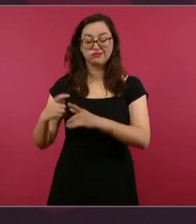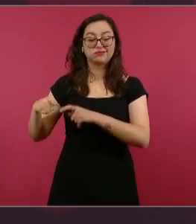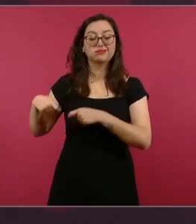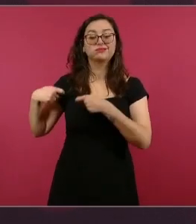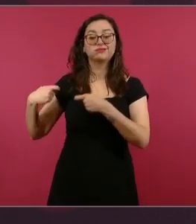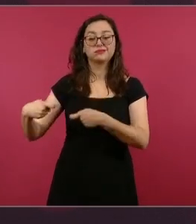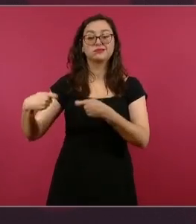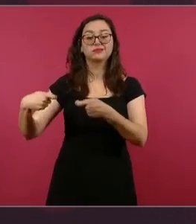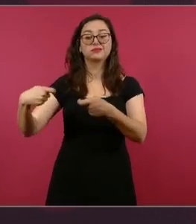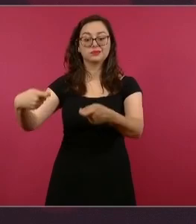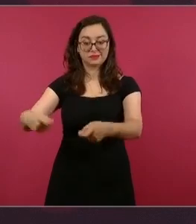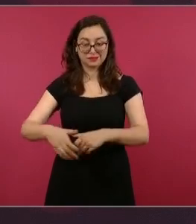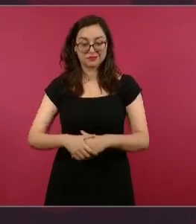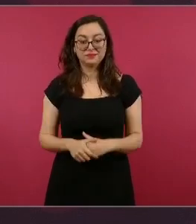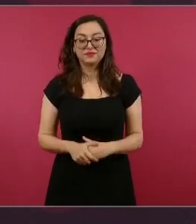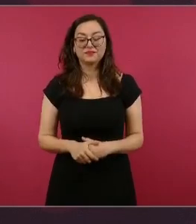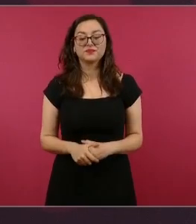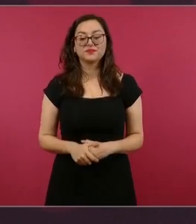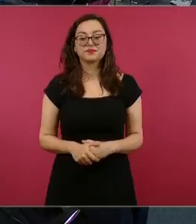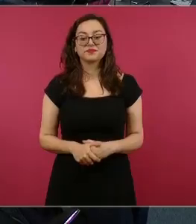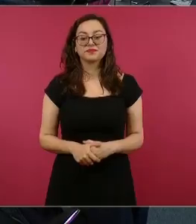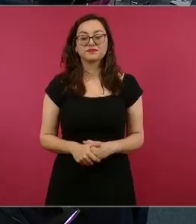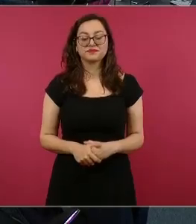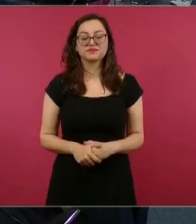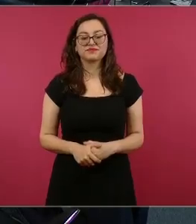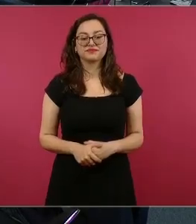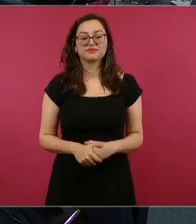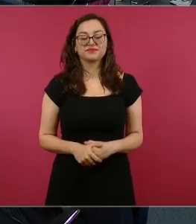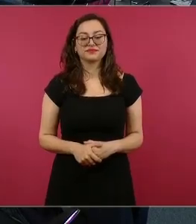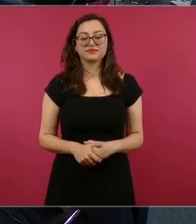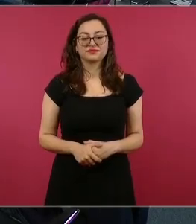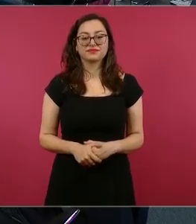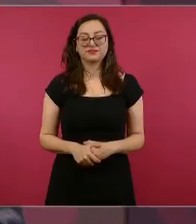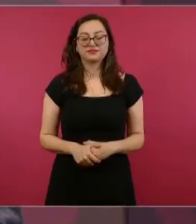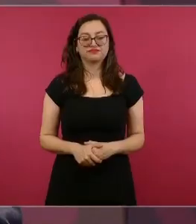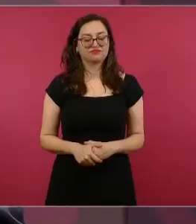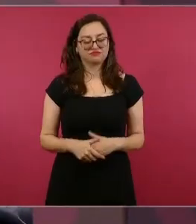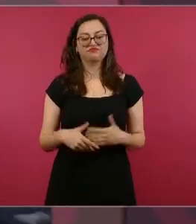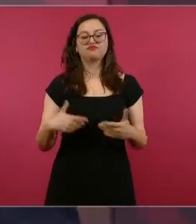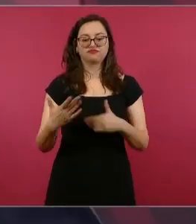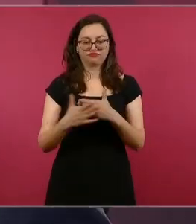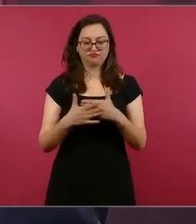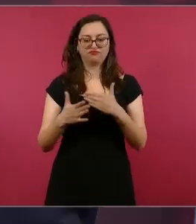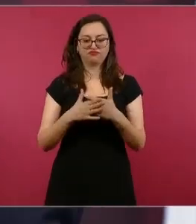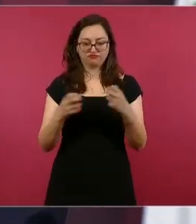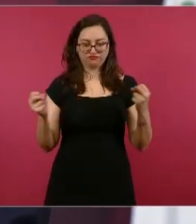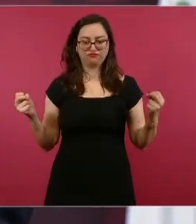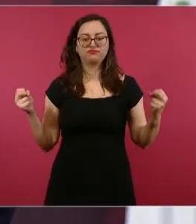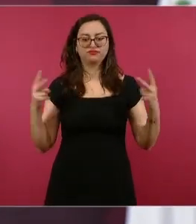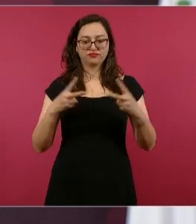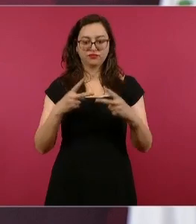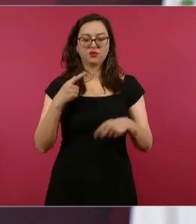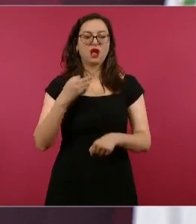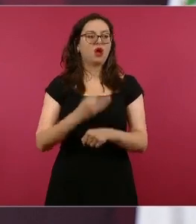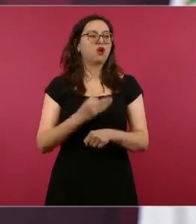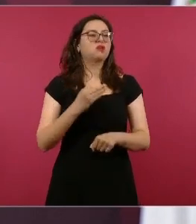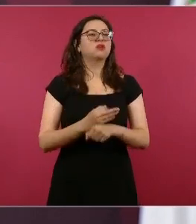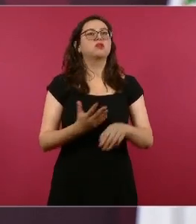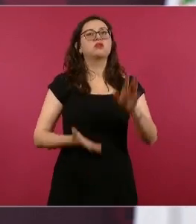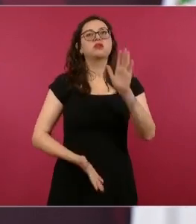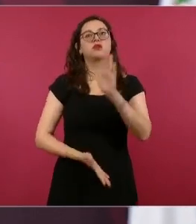Entonces, felicidades y nos vamos a seguir encontrando. Voy a